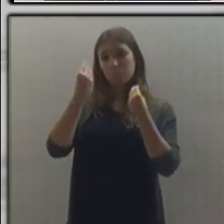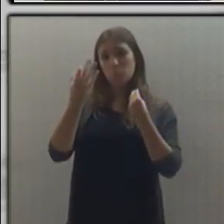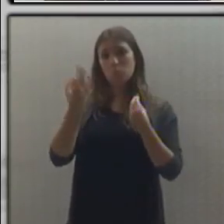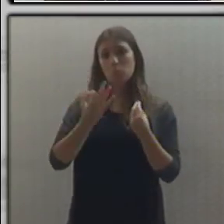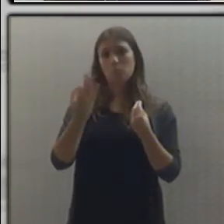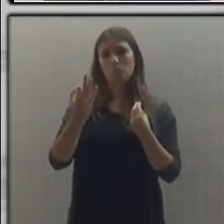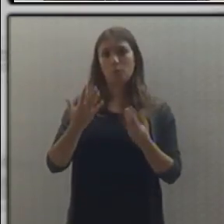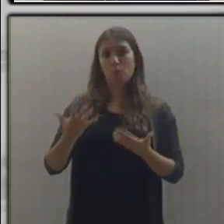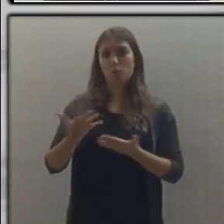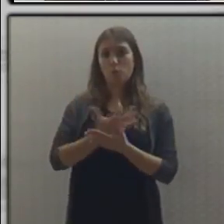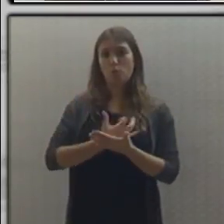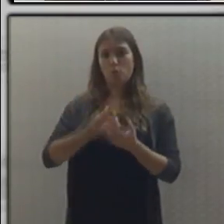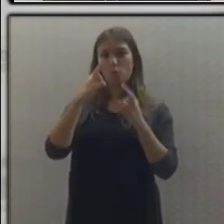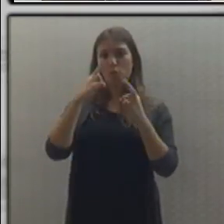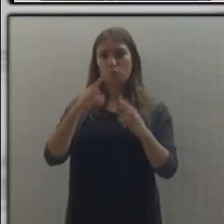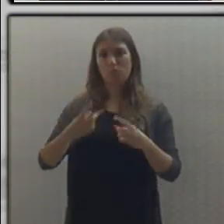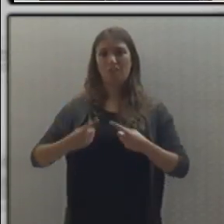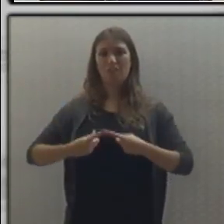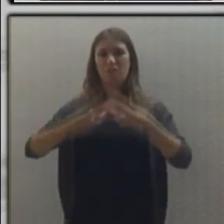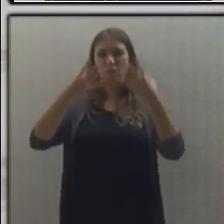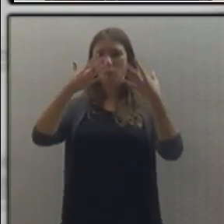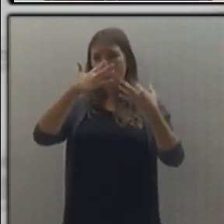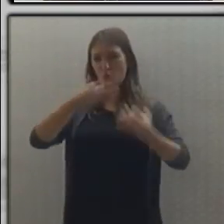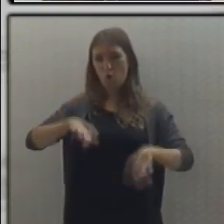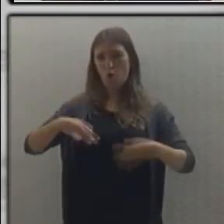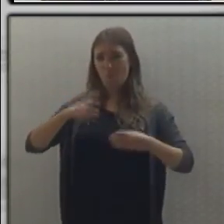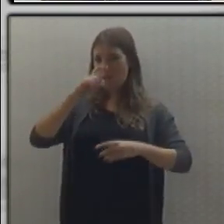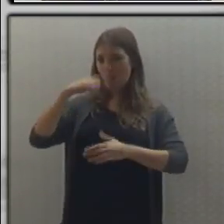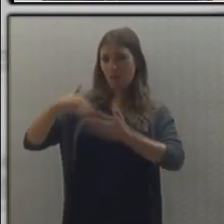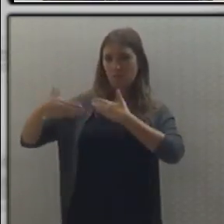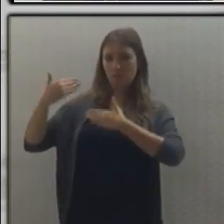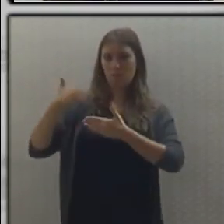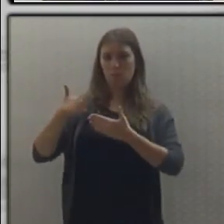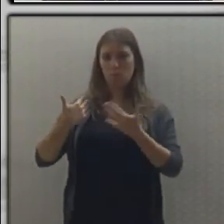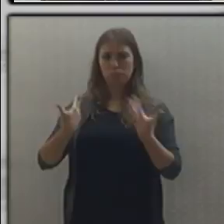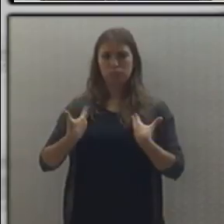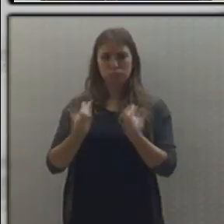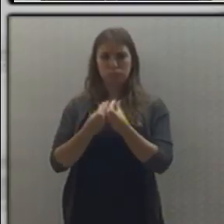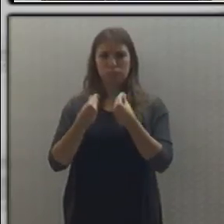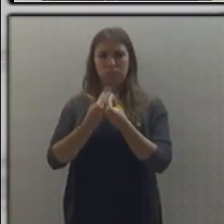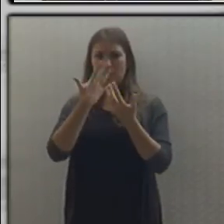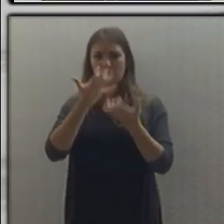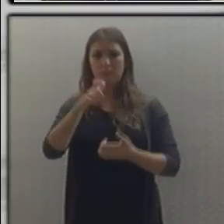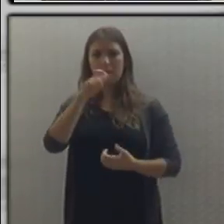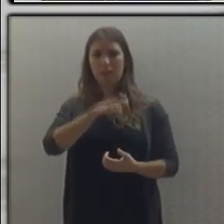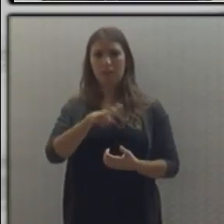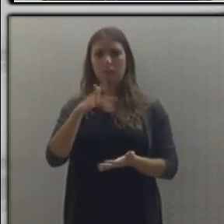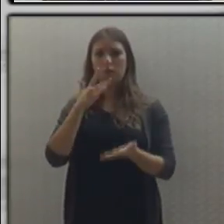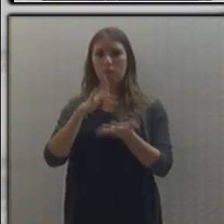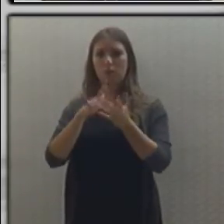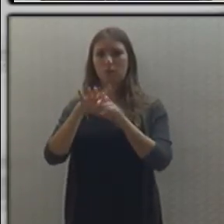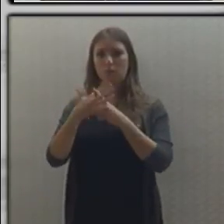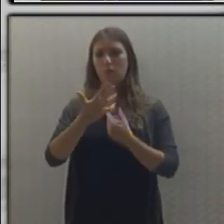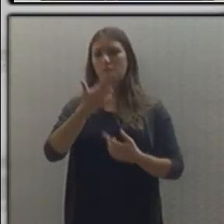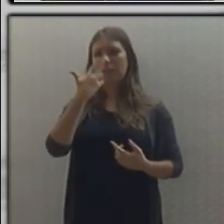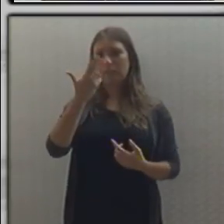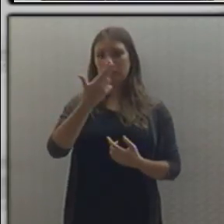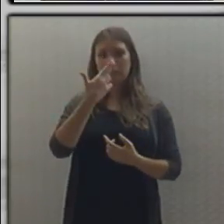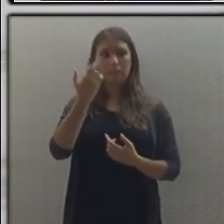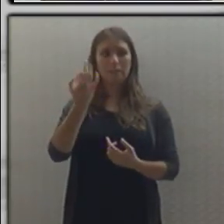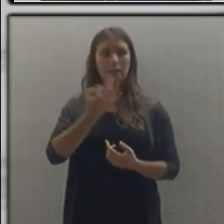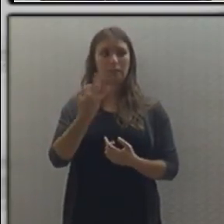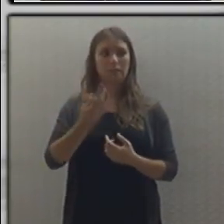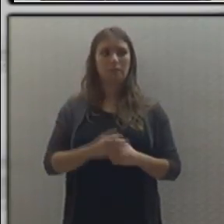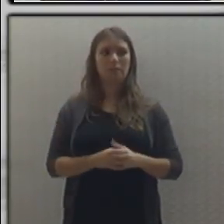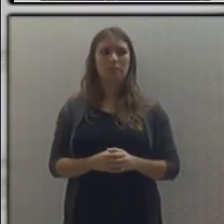imagen que tenemos todos de un edificio tradicional, por el cual convivía muchísima gente y se dan situaciones muy interesantes, porque